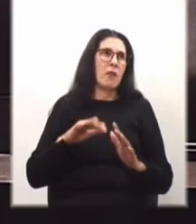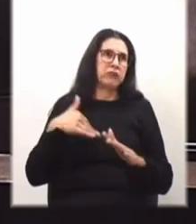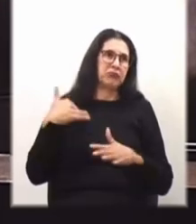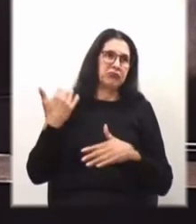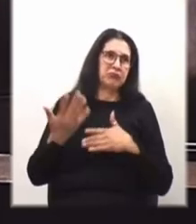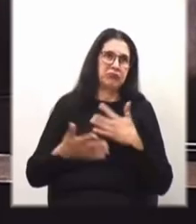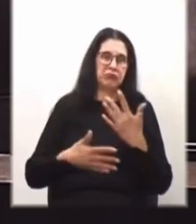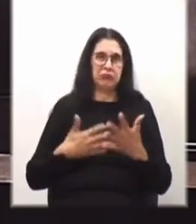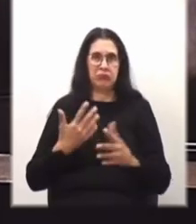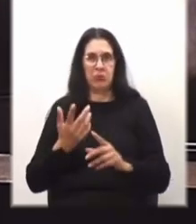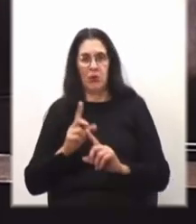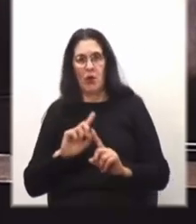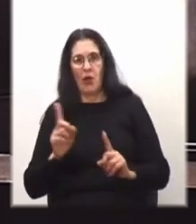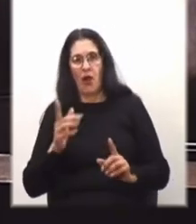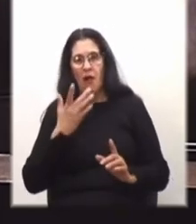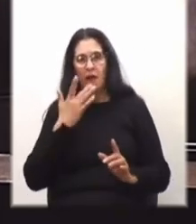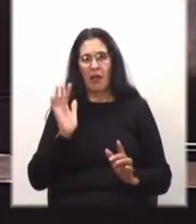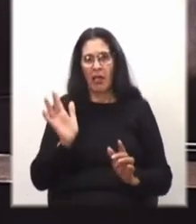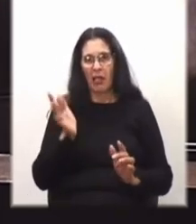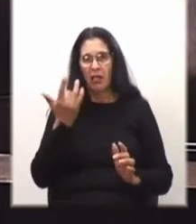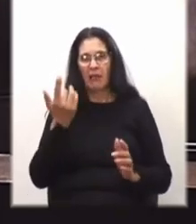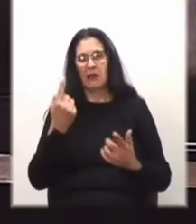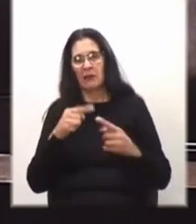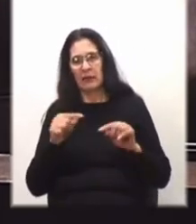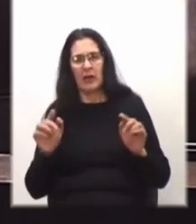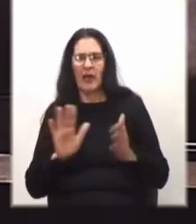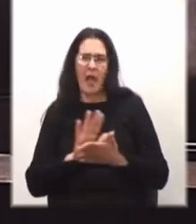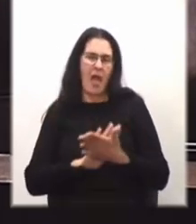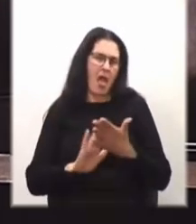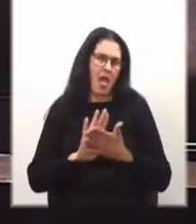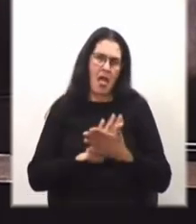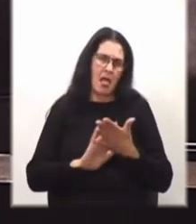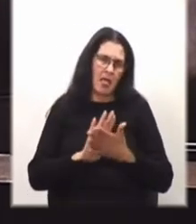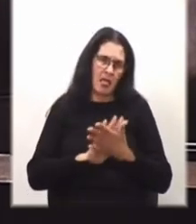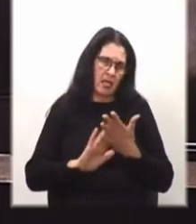hubiera ninguna provocación, y que si la había poder